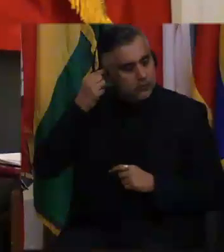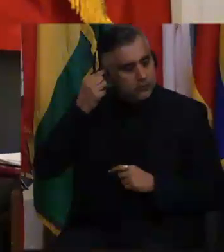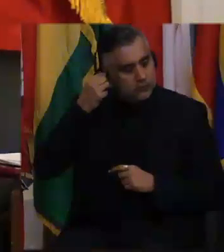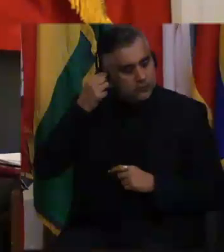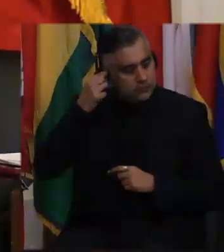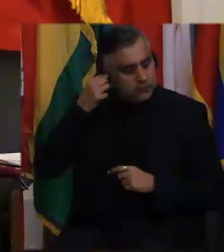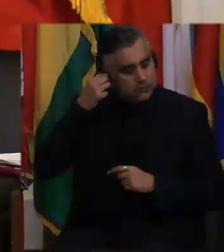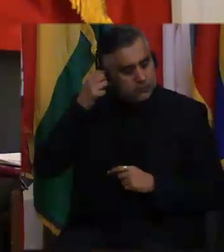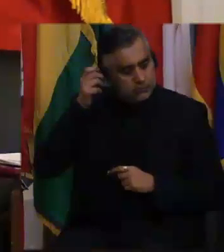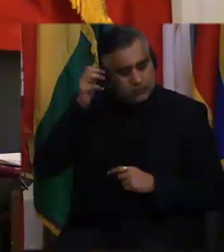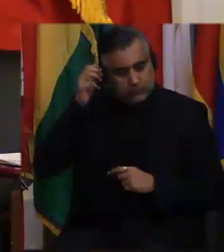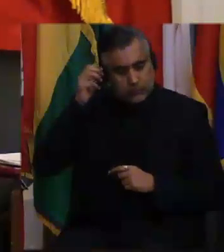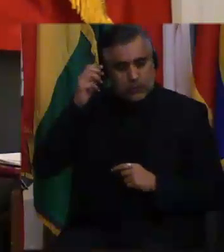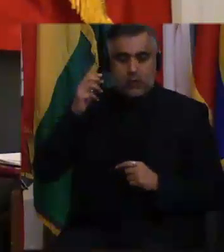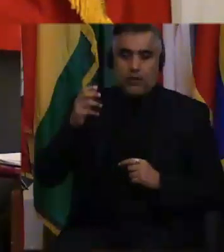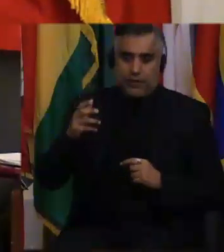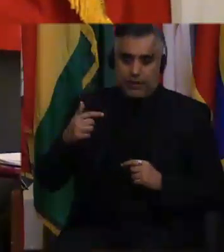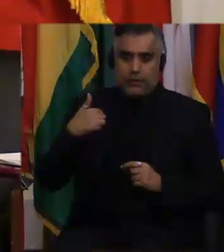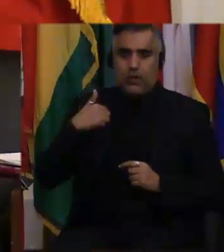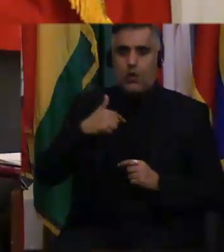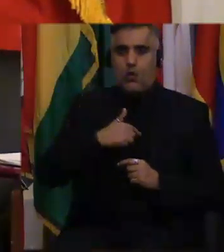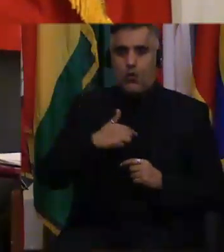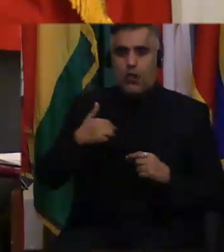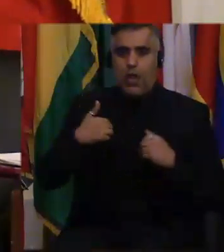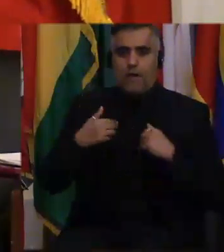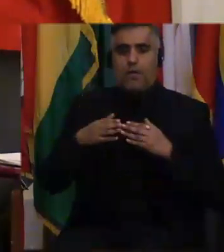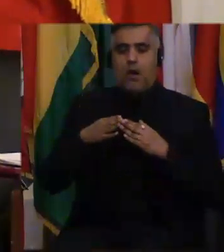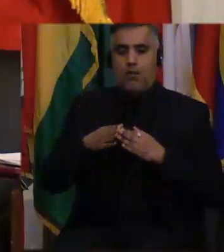partimos de una definición amplia del